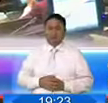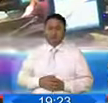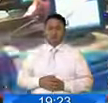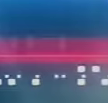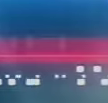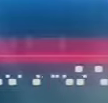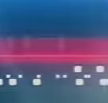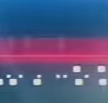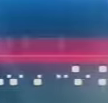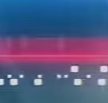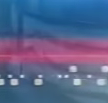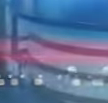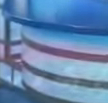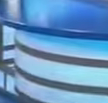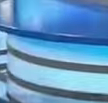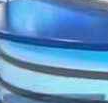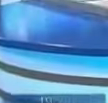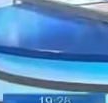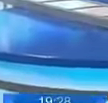javier gallo